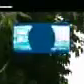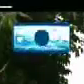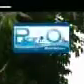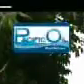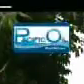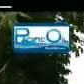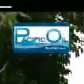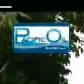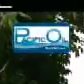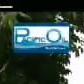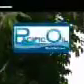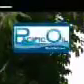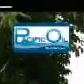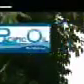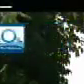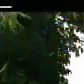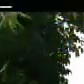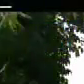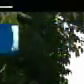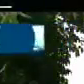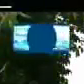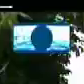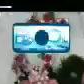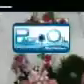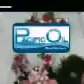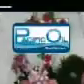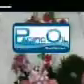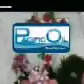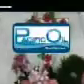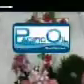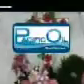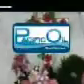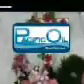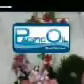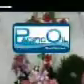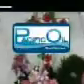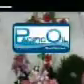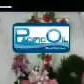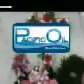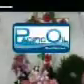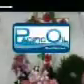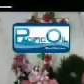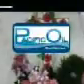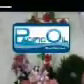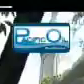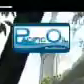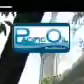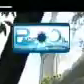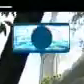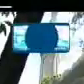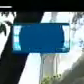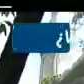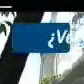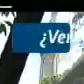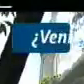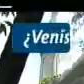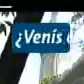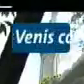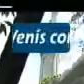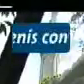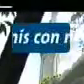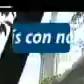Las autoridades del cementerio indicaron que mañana se espera el mayor número de visitantes al cementerio porque en los pueblos más cercanos